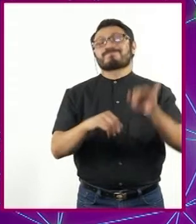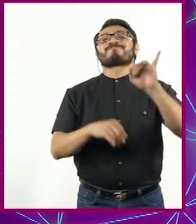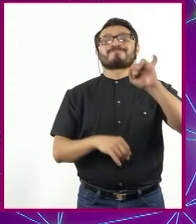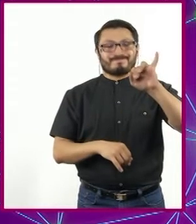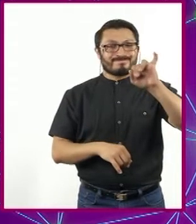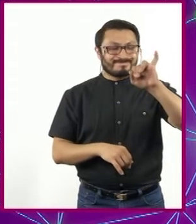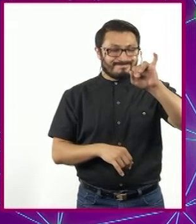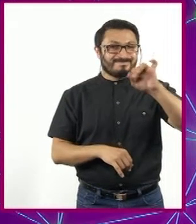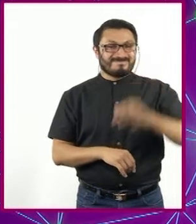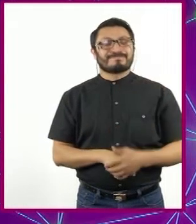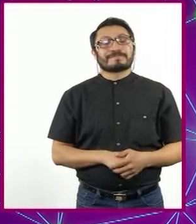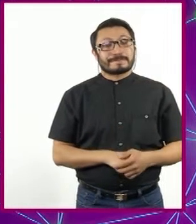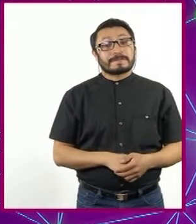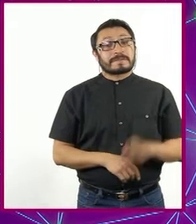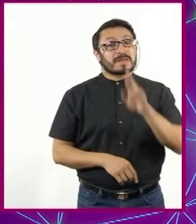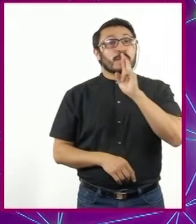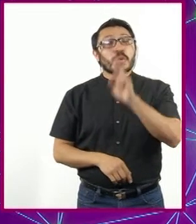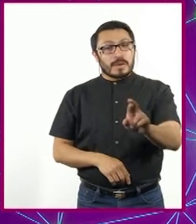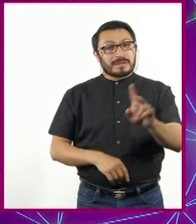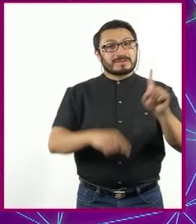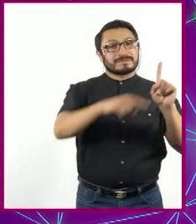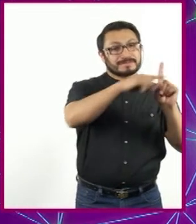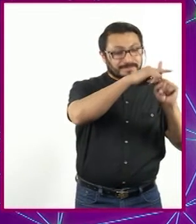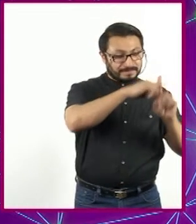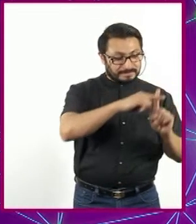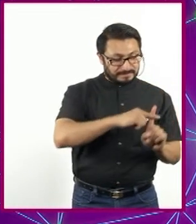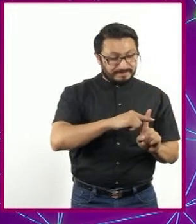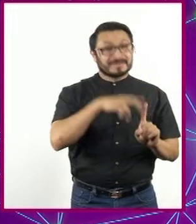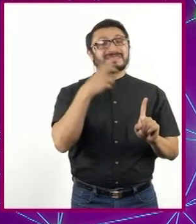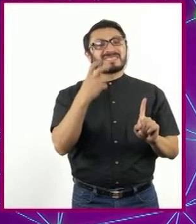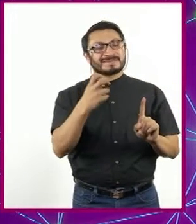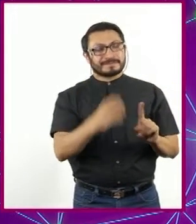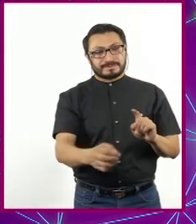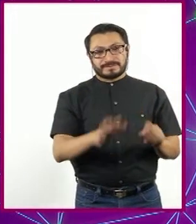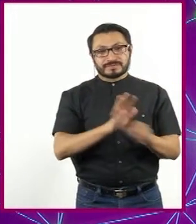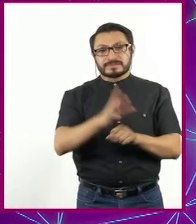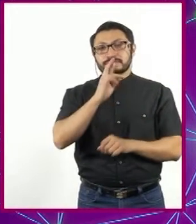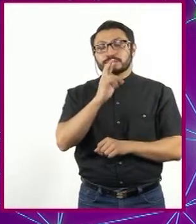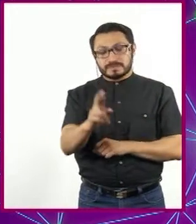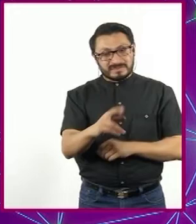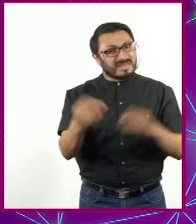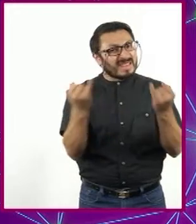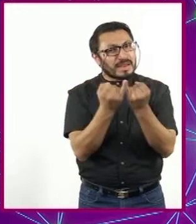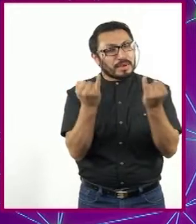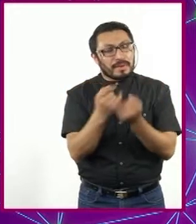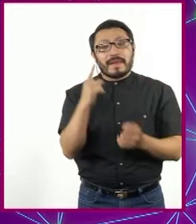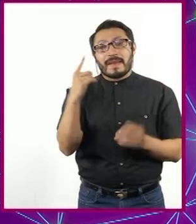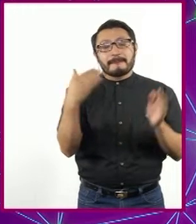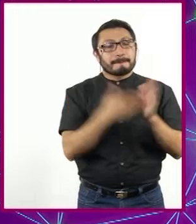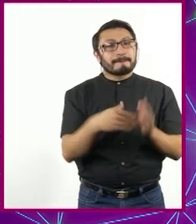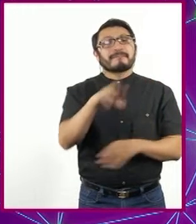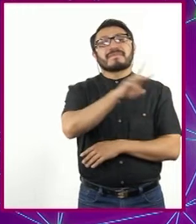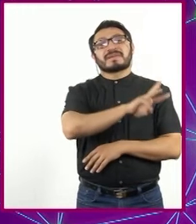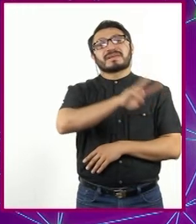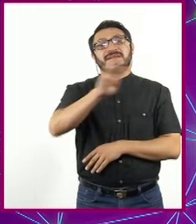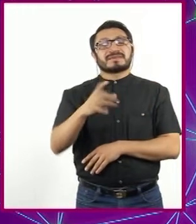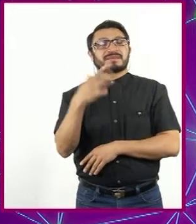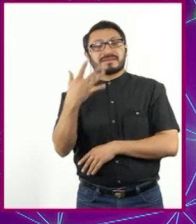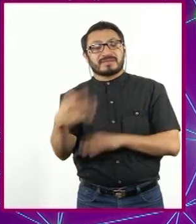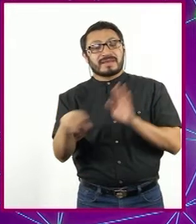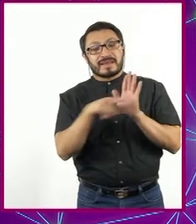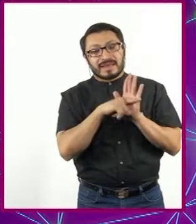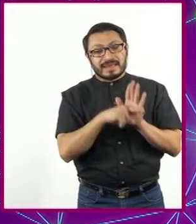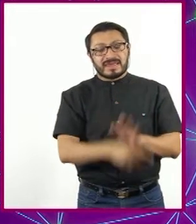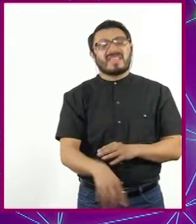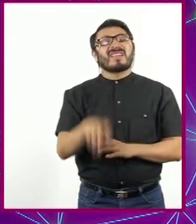Efectivamente, Leslie. Al resolver la suma de los números negativos, el resultado es igual a 1.350 negativo.